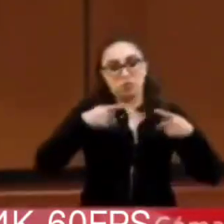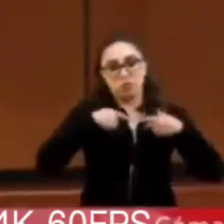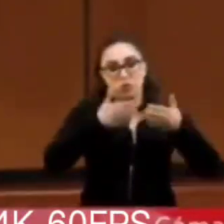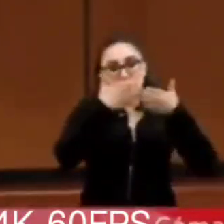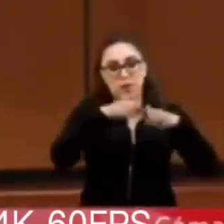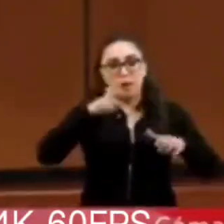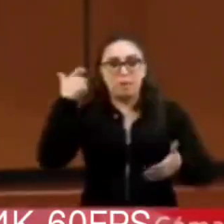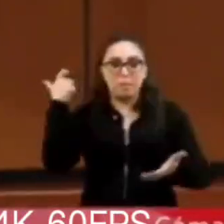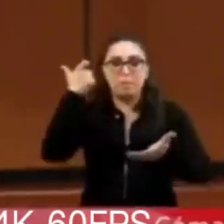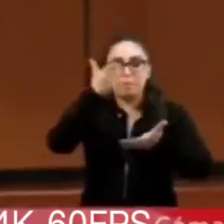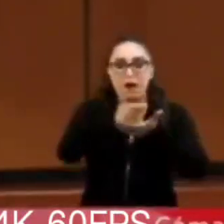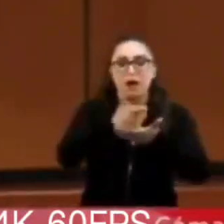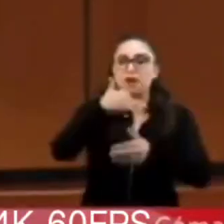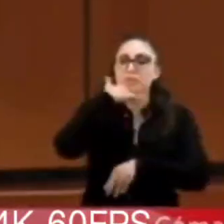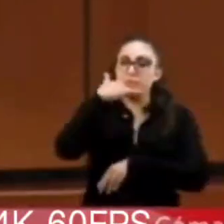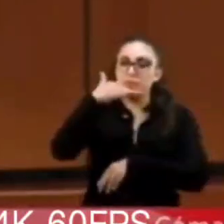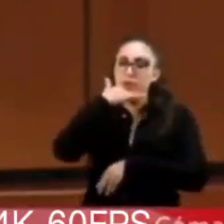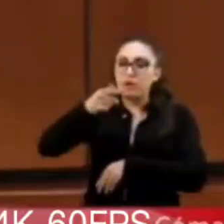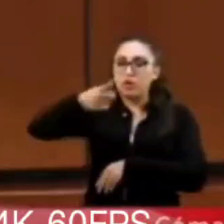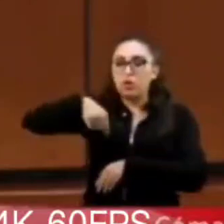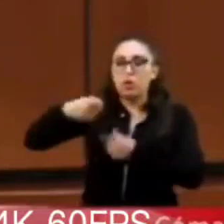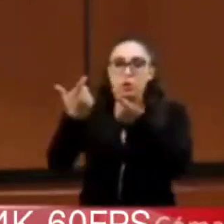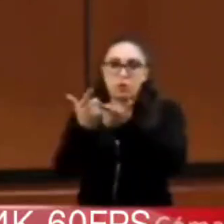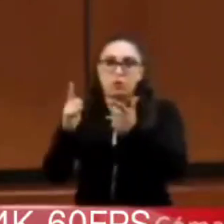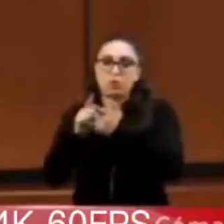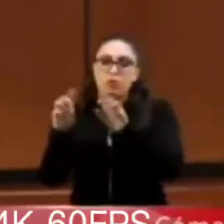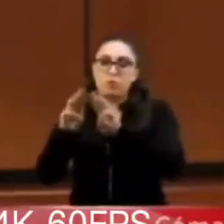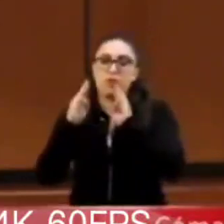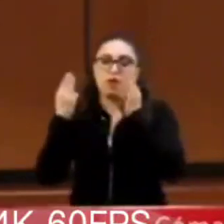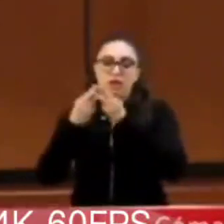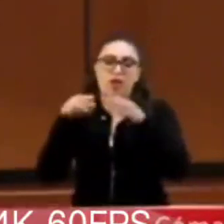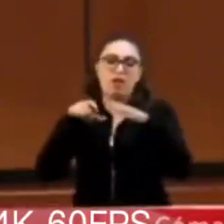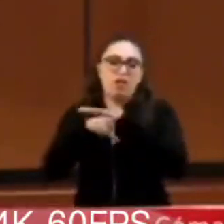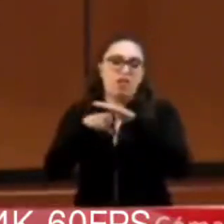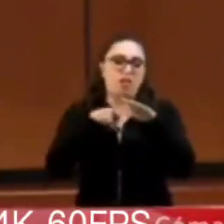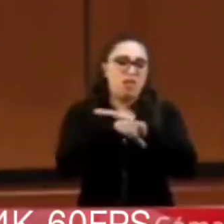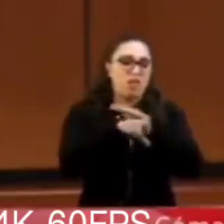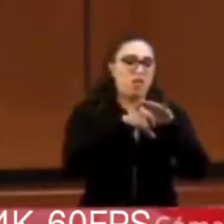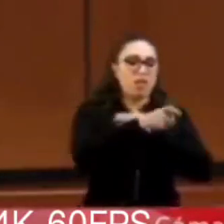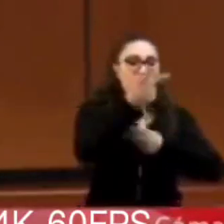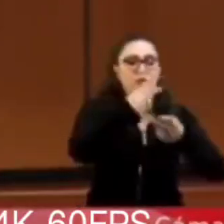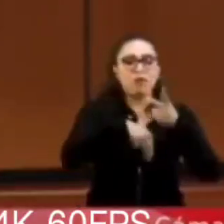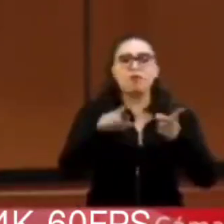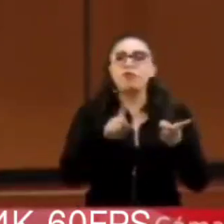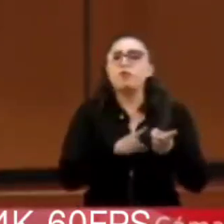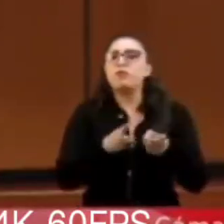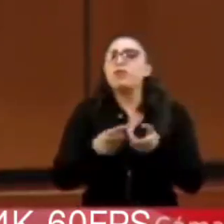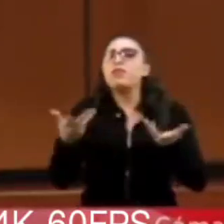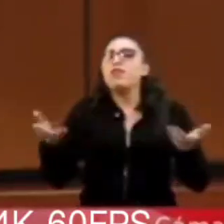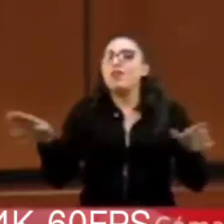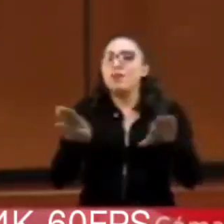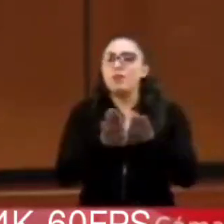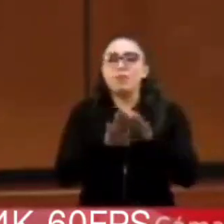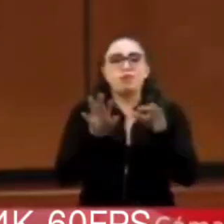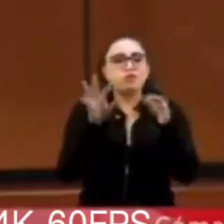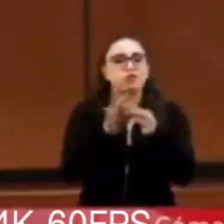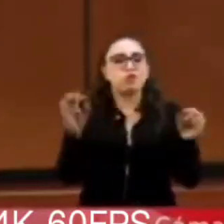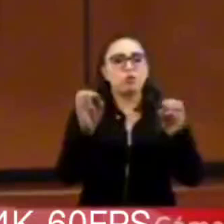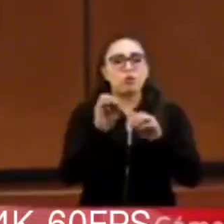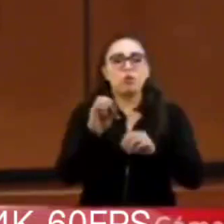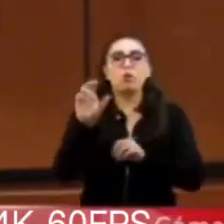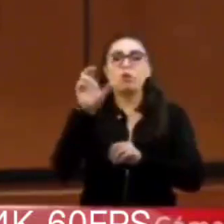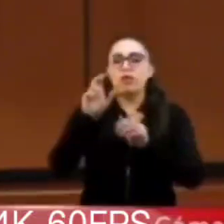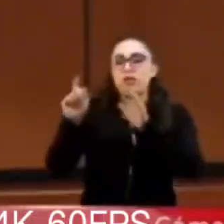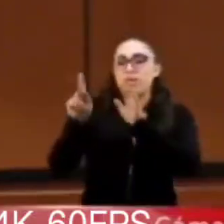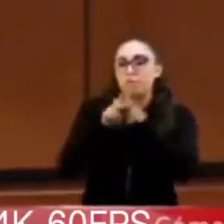campaña con ayuda de financiamiento de recursos ilícitos. Y lo declaró el diario